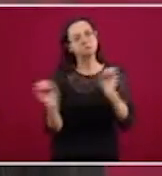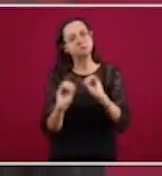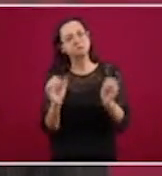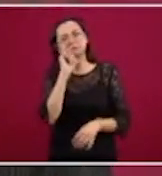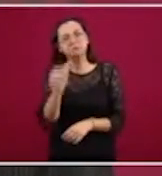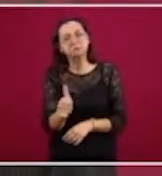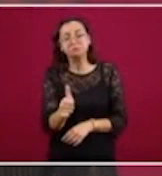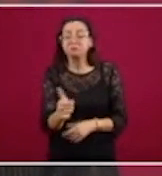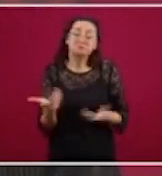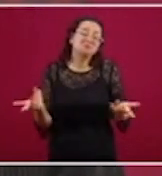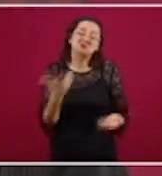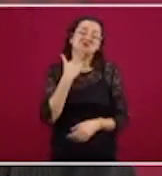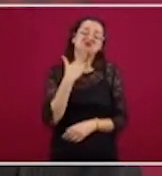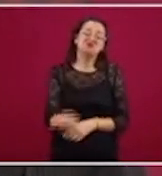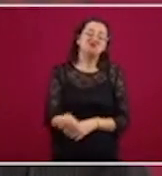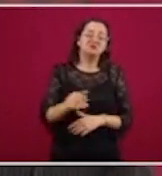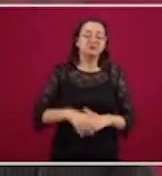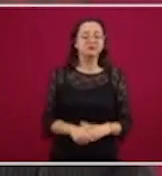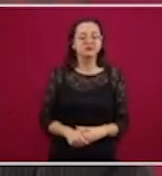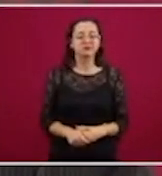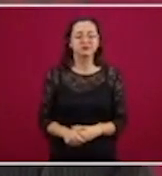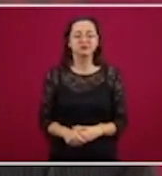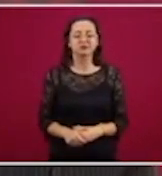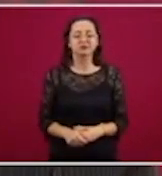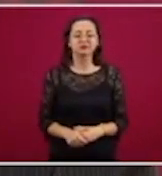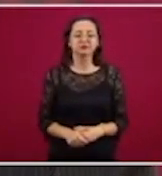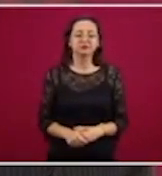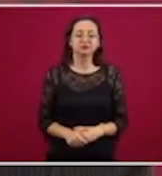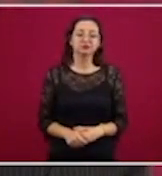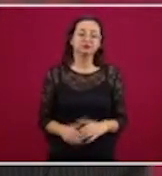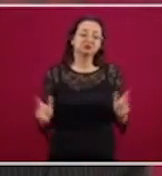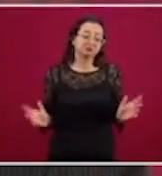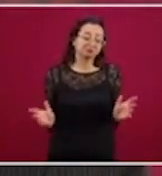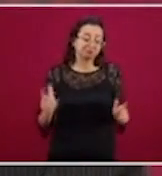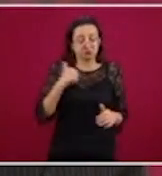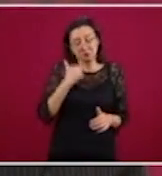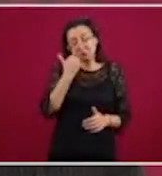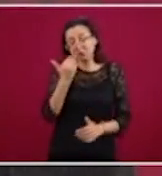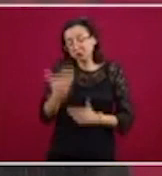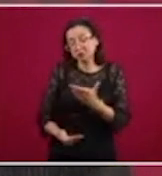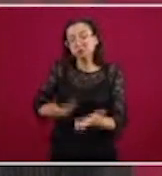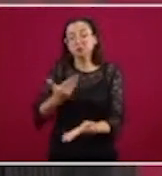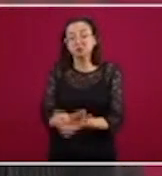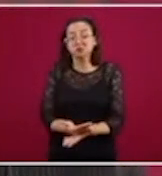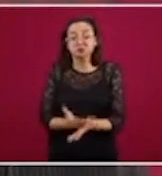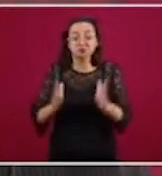del pueblo. Entonces, ya nada más aclarar eso, que